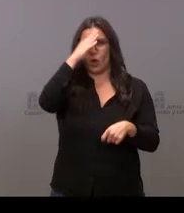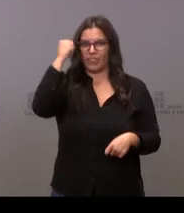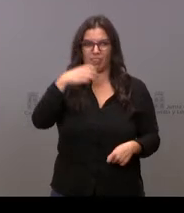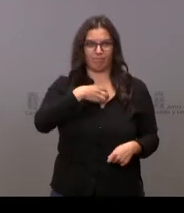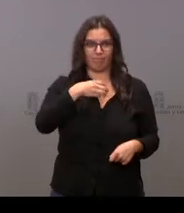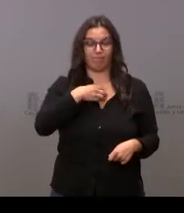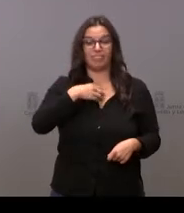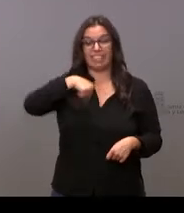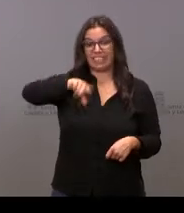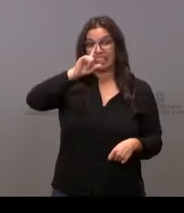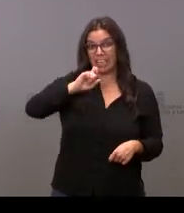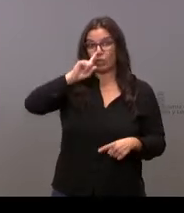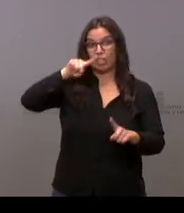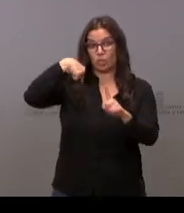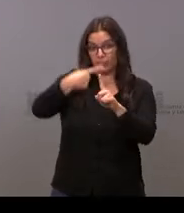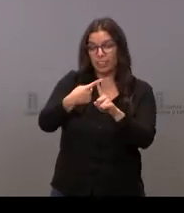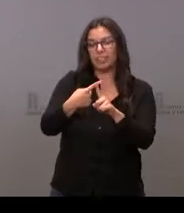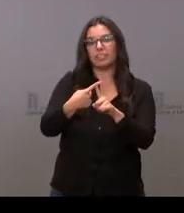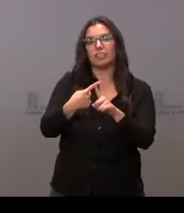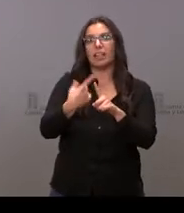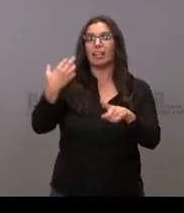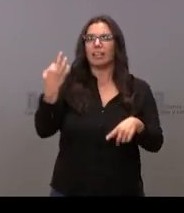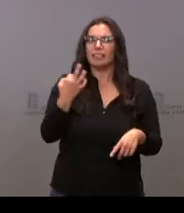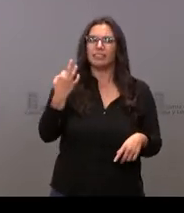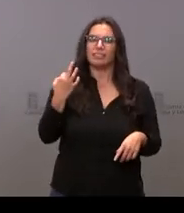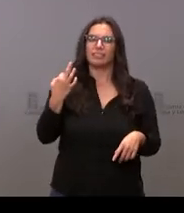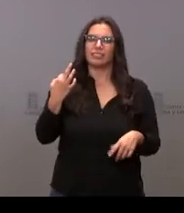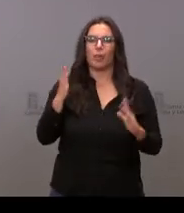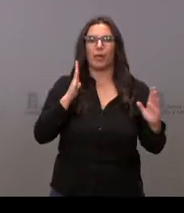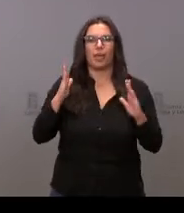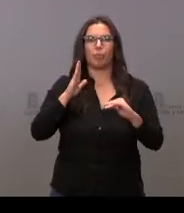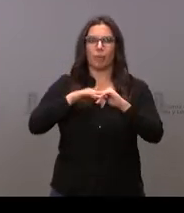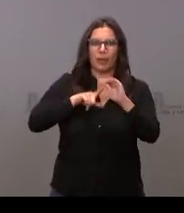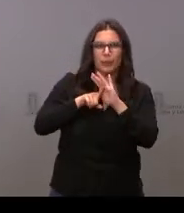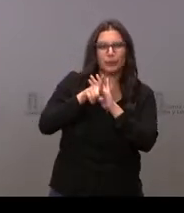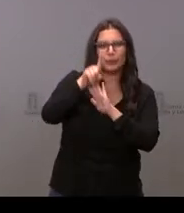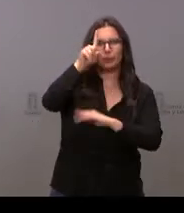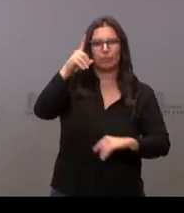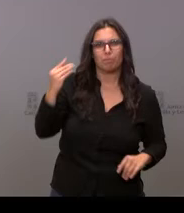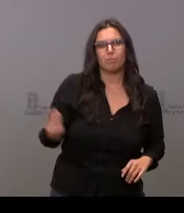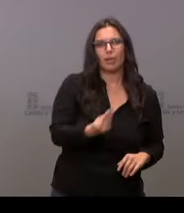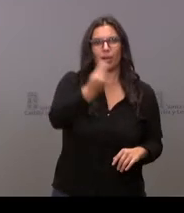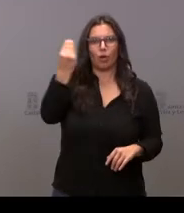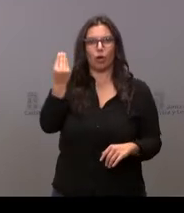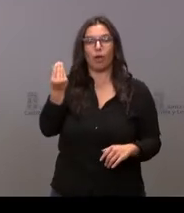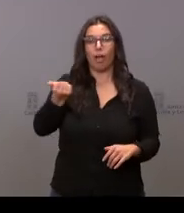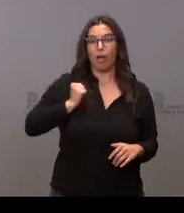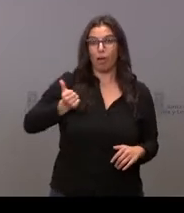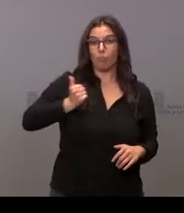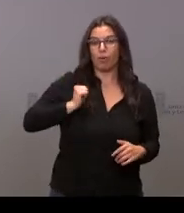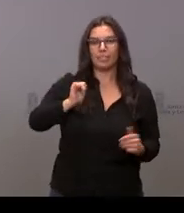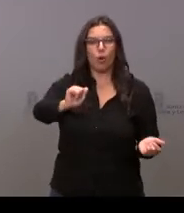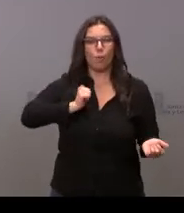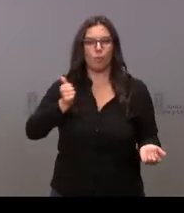el 2021 y el 2022 han de ser tiempo de recuperación de aprovecho y aprovechar oportunidades